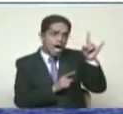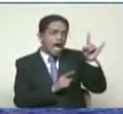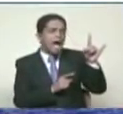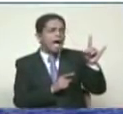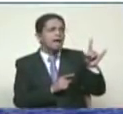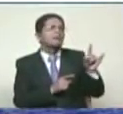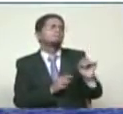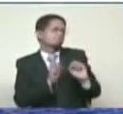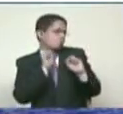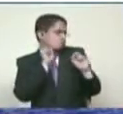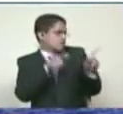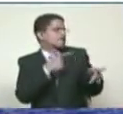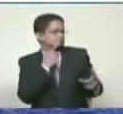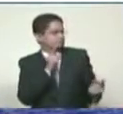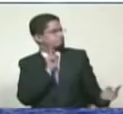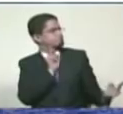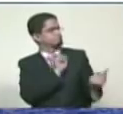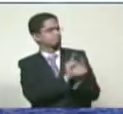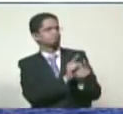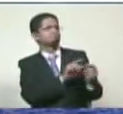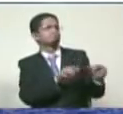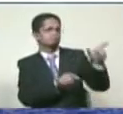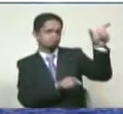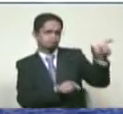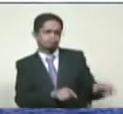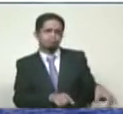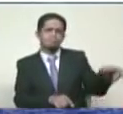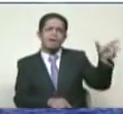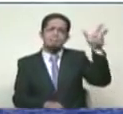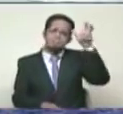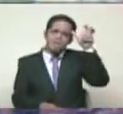Venezuela, vamos a hablar con el diablo mismo, pues.